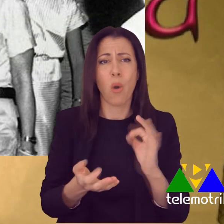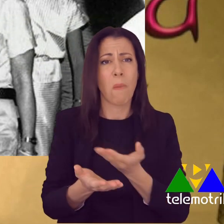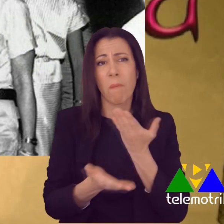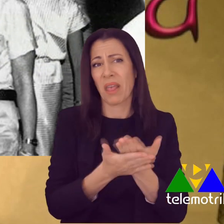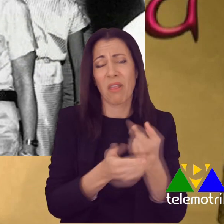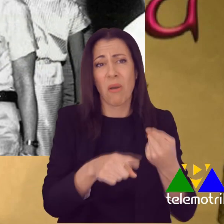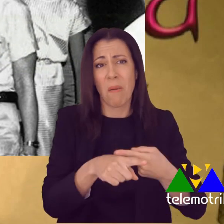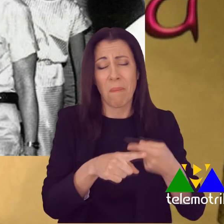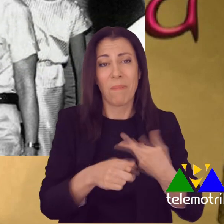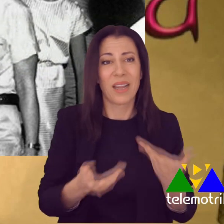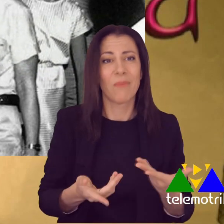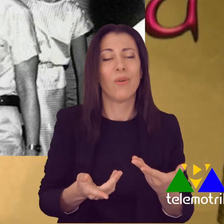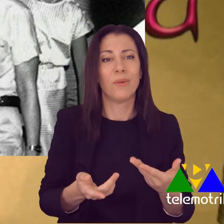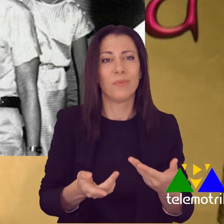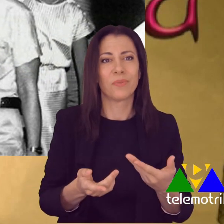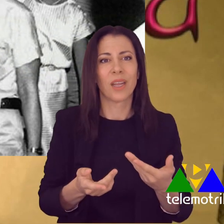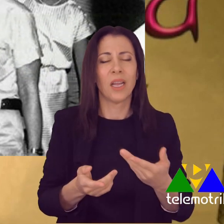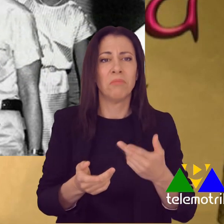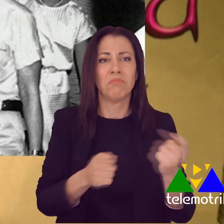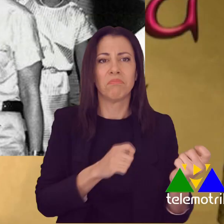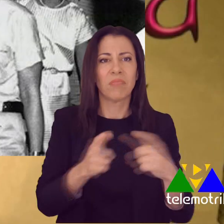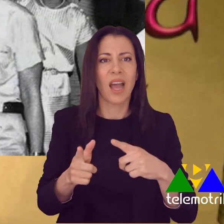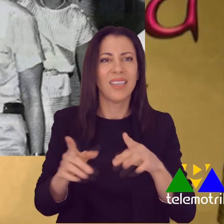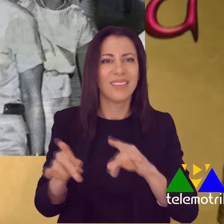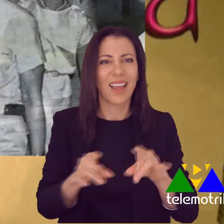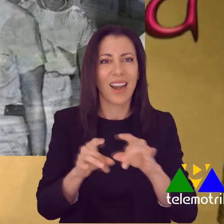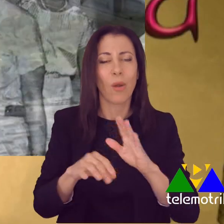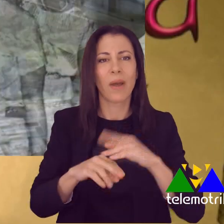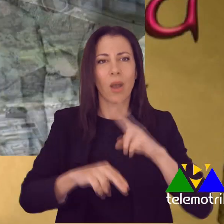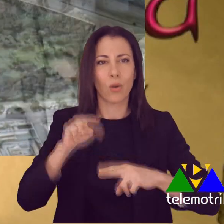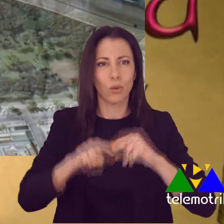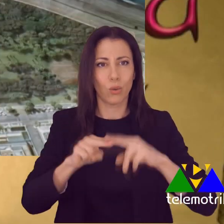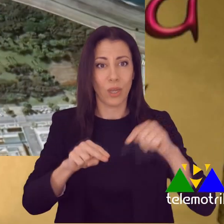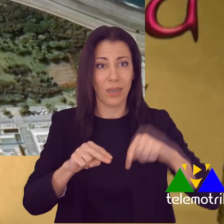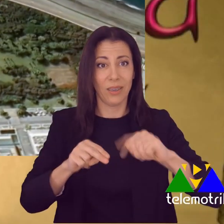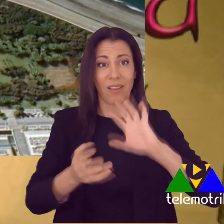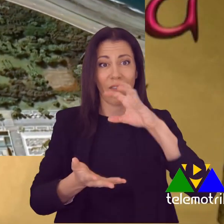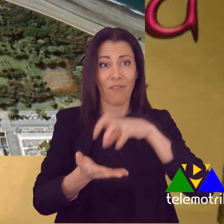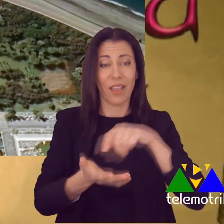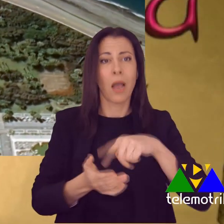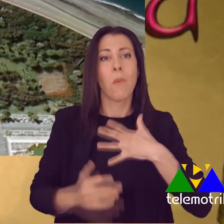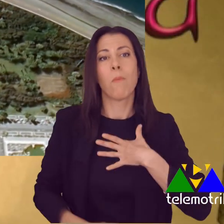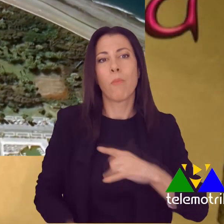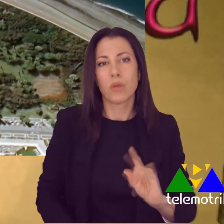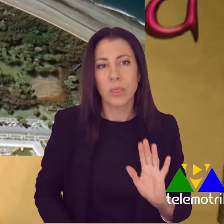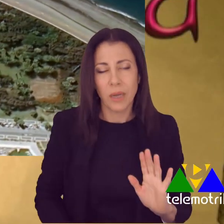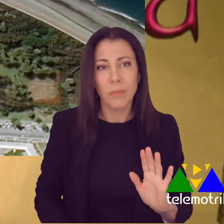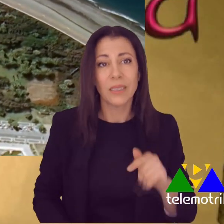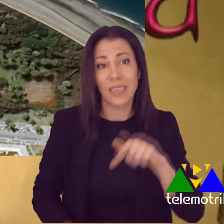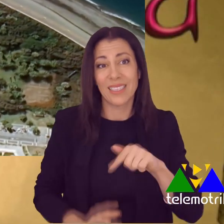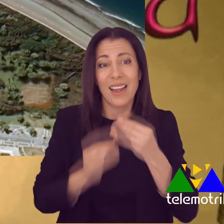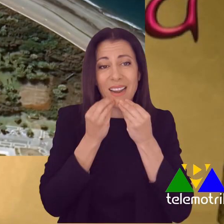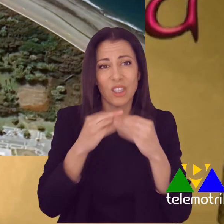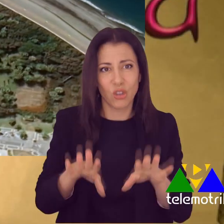el primo, le cedieron los terrenos y tal para construirse esta finca. Posiblemente, a lo mejor esa es la